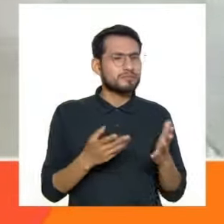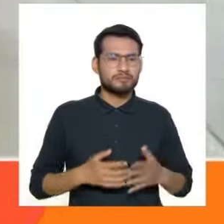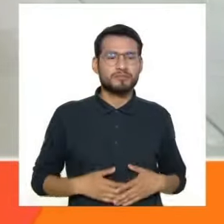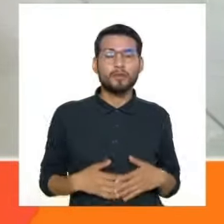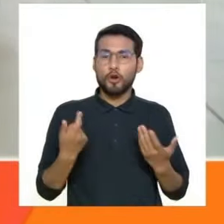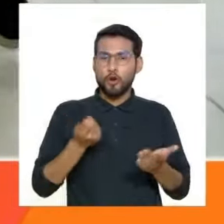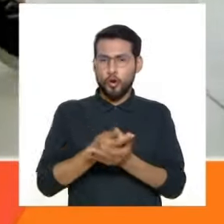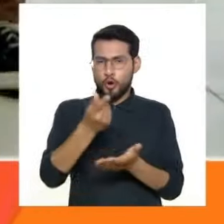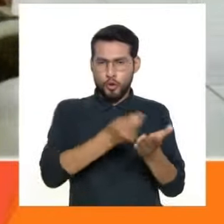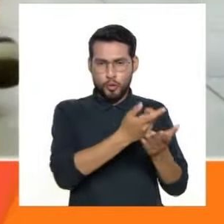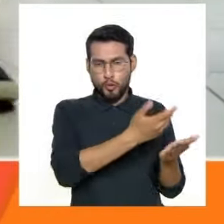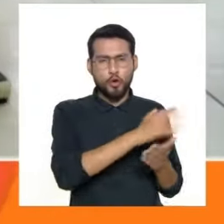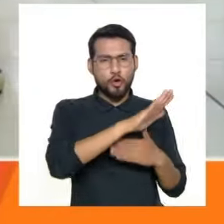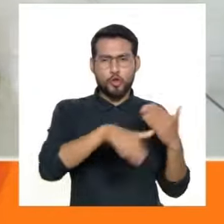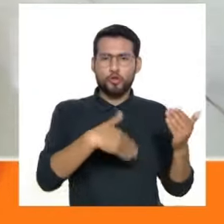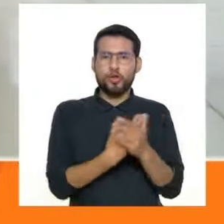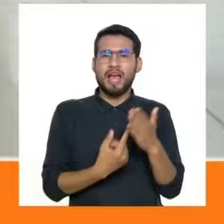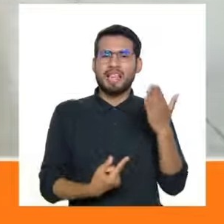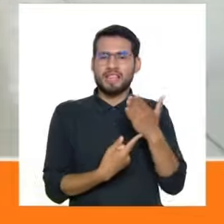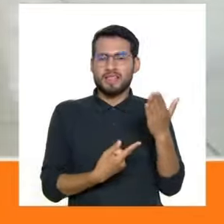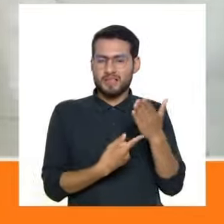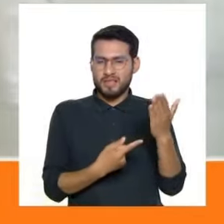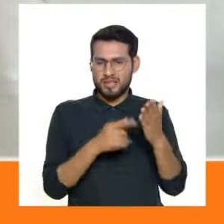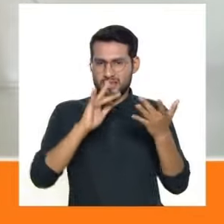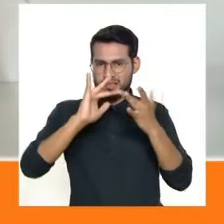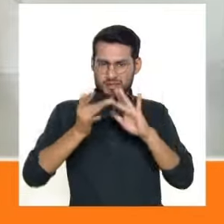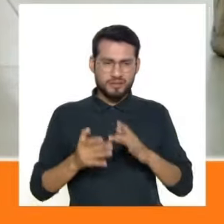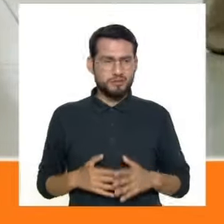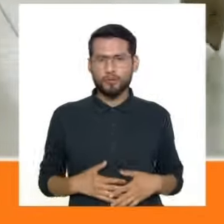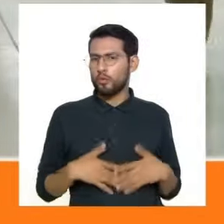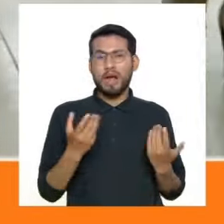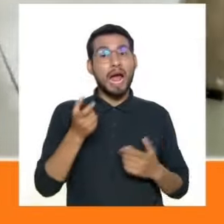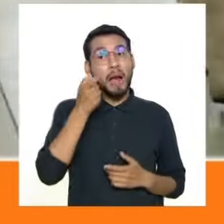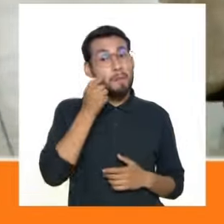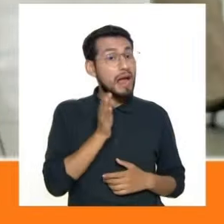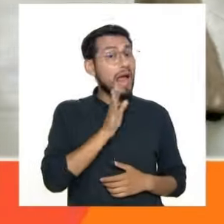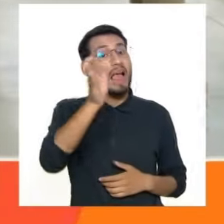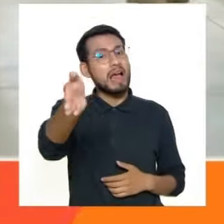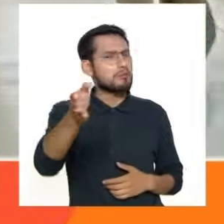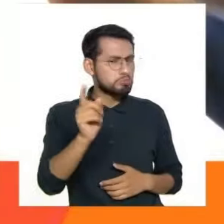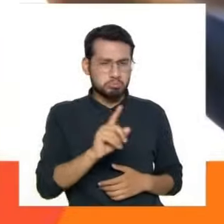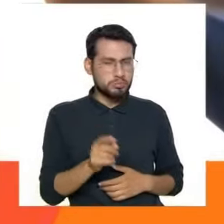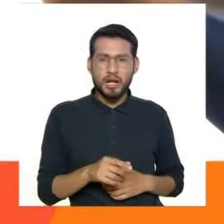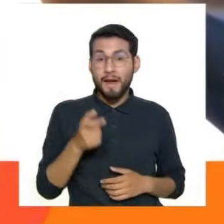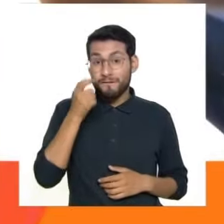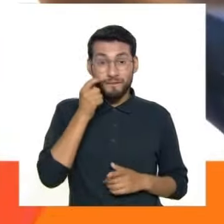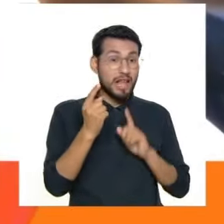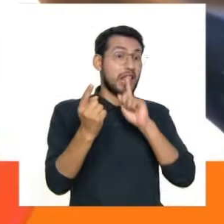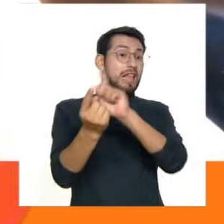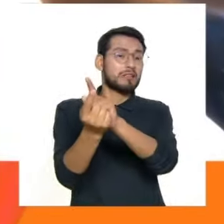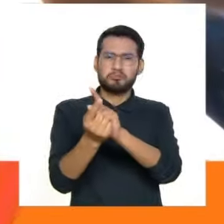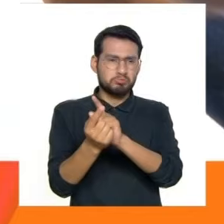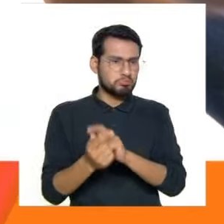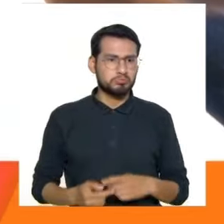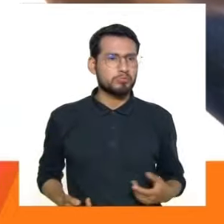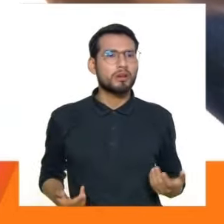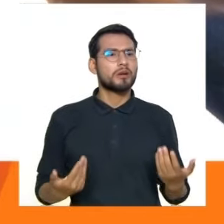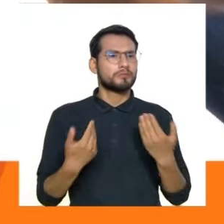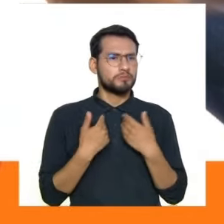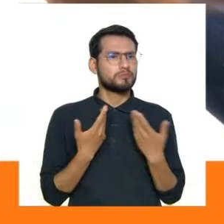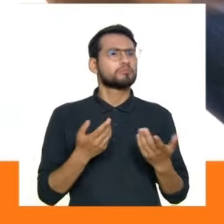transacción digitala cuando no hay una presencialidad por medio cuando no estamos físicamente tenemos